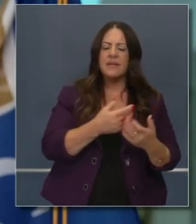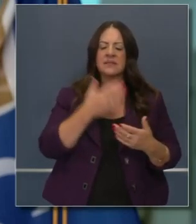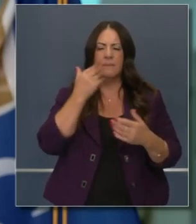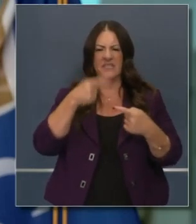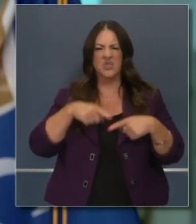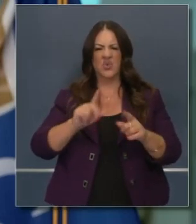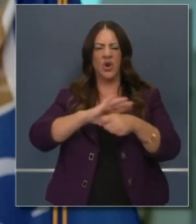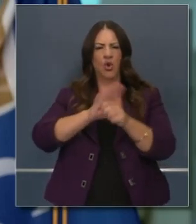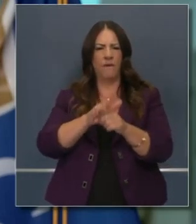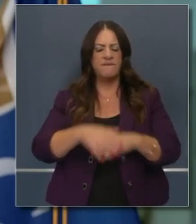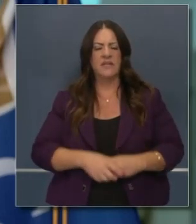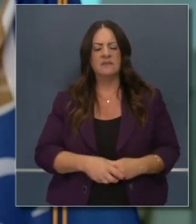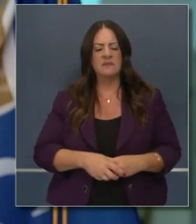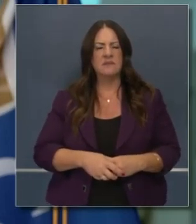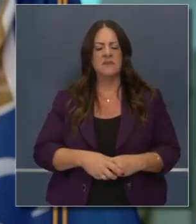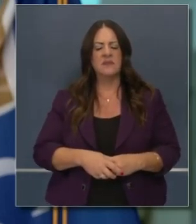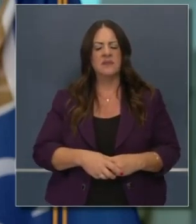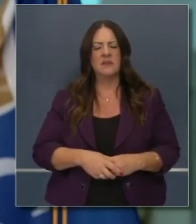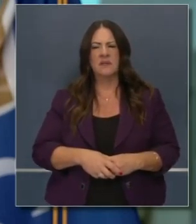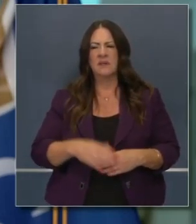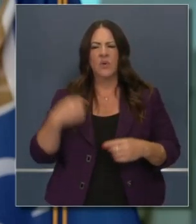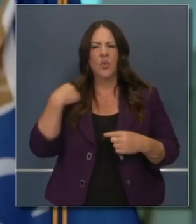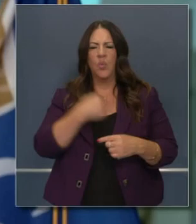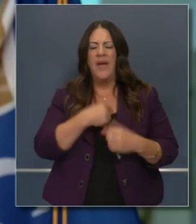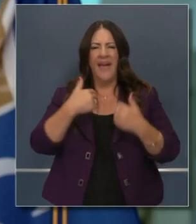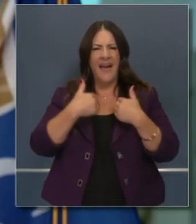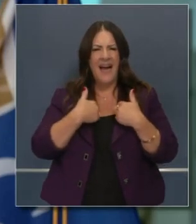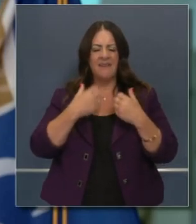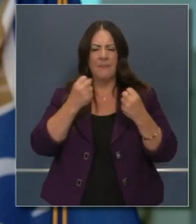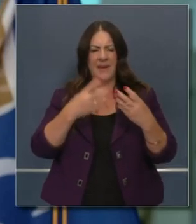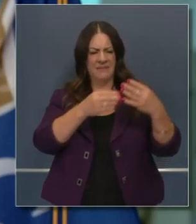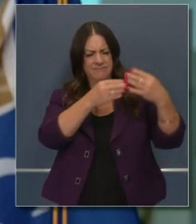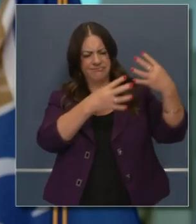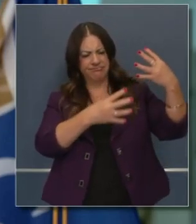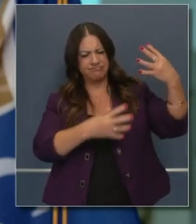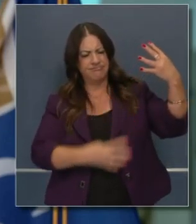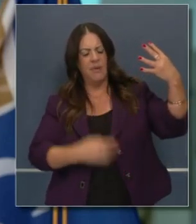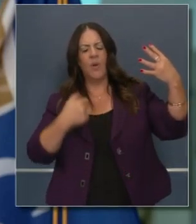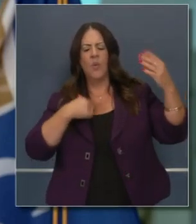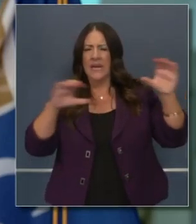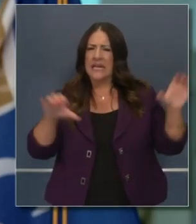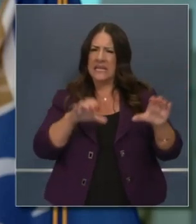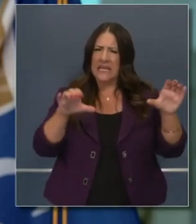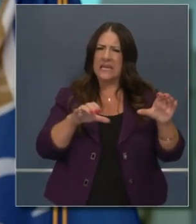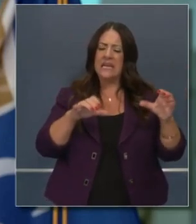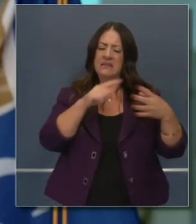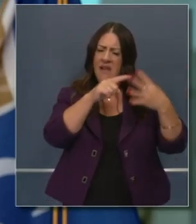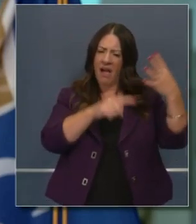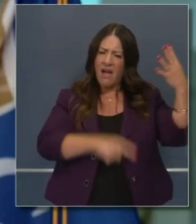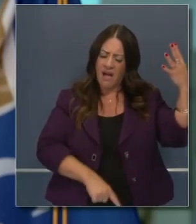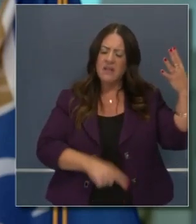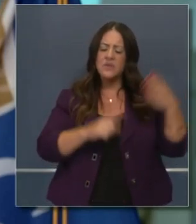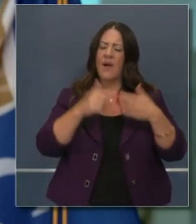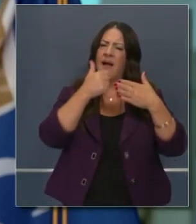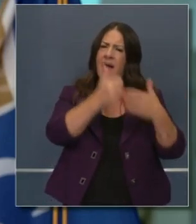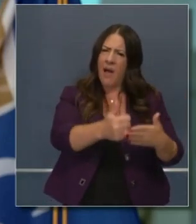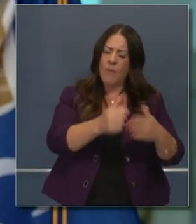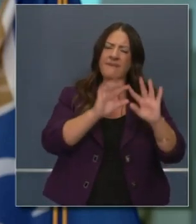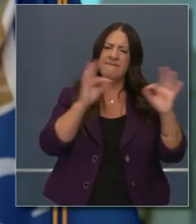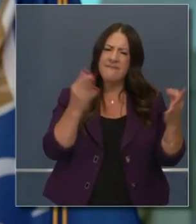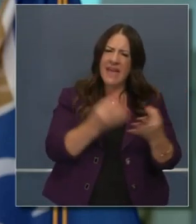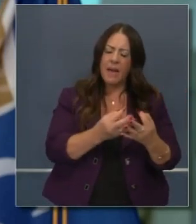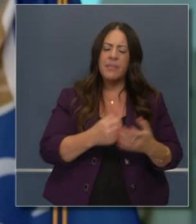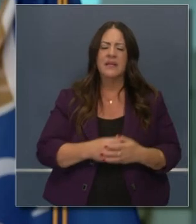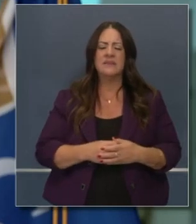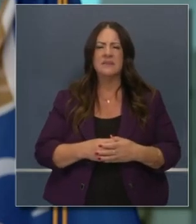$1 billón para dar más dinero de contribuyentes a los ciudadanos del estado. Así que tenemos un número de esfuerzos para